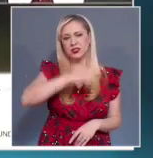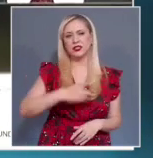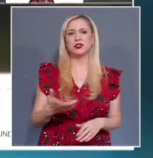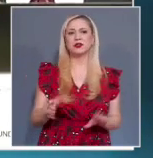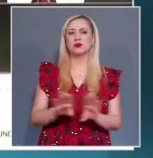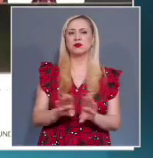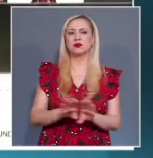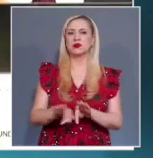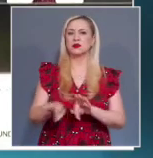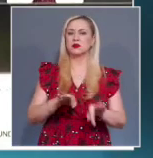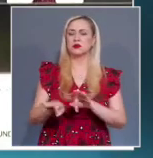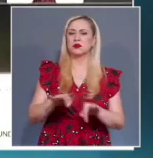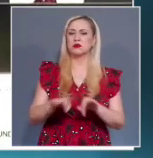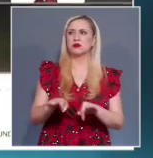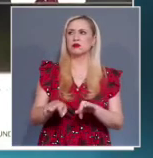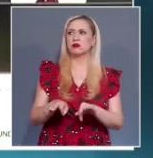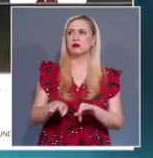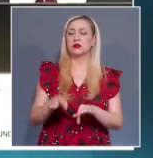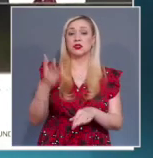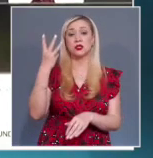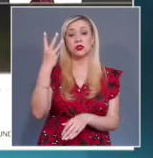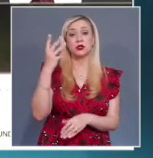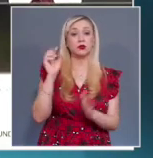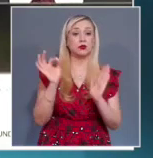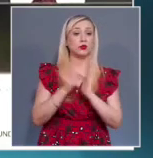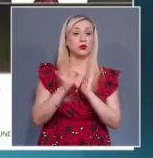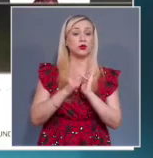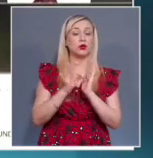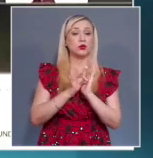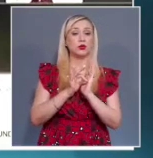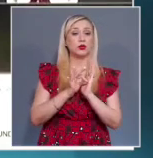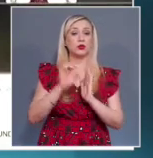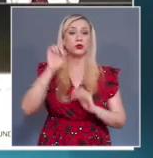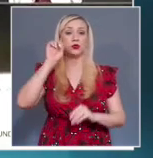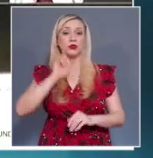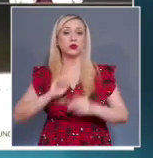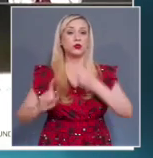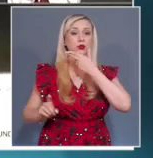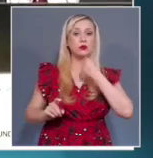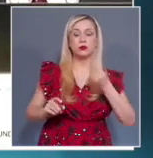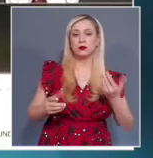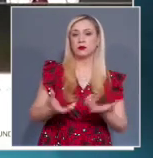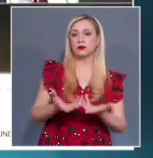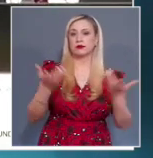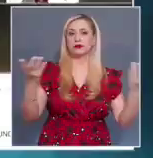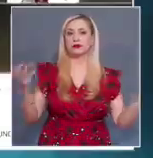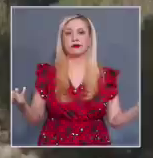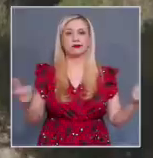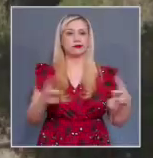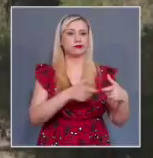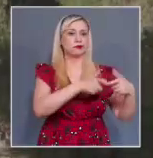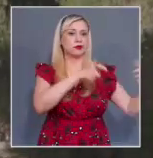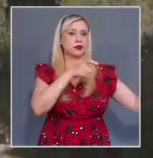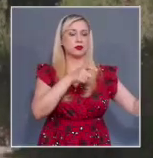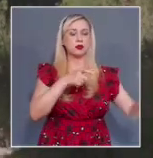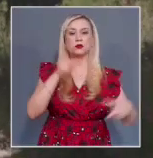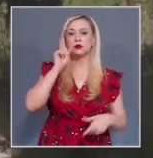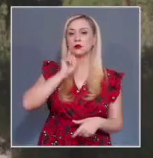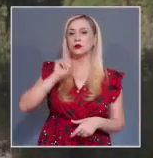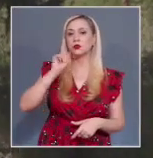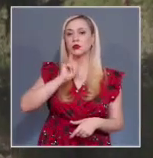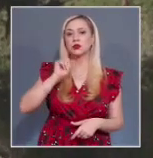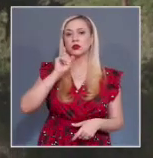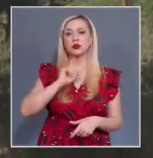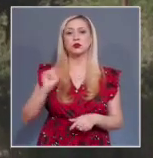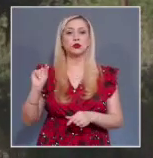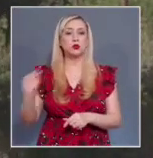es casi de 3 puntos entre la tasa de desocupación masculina con la femenina. En el acto se compartió